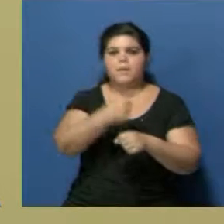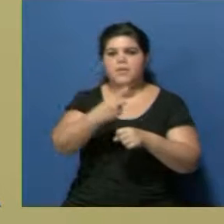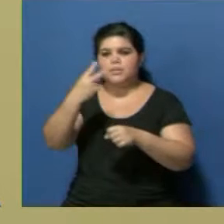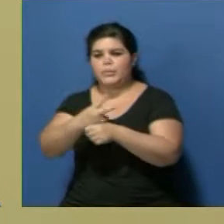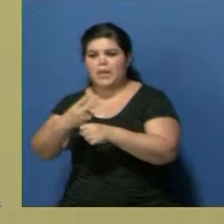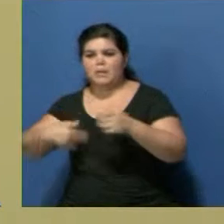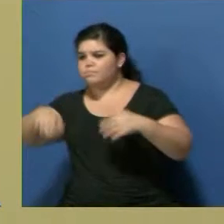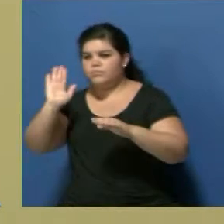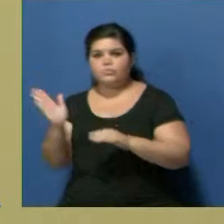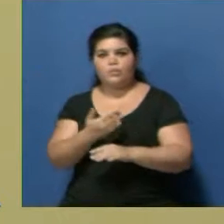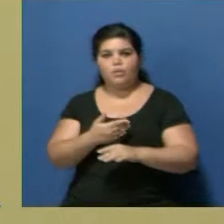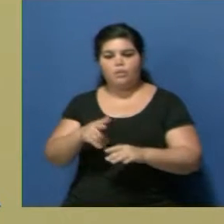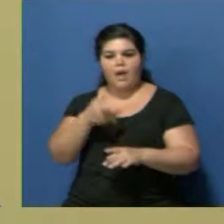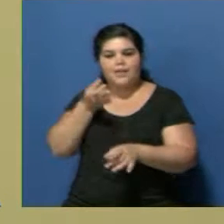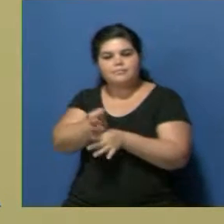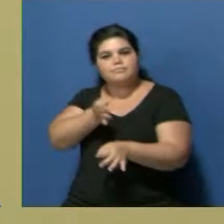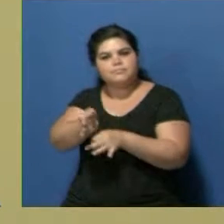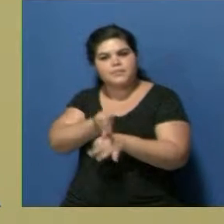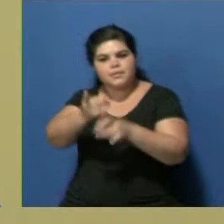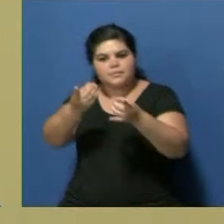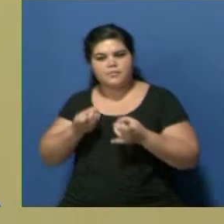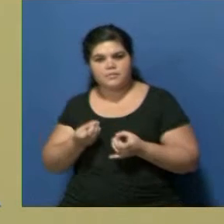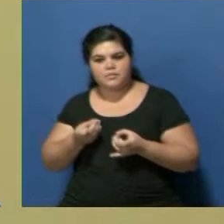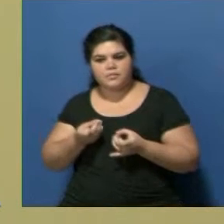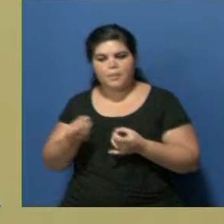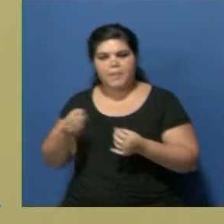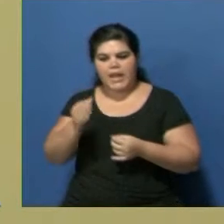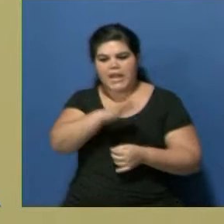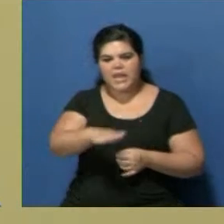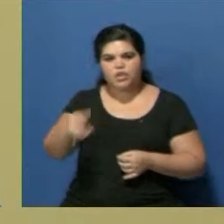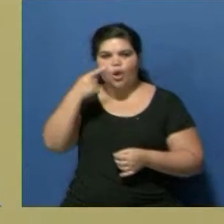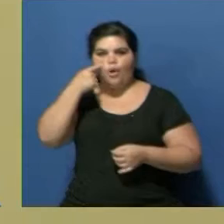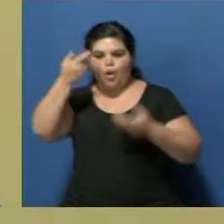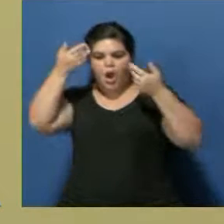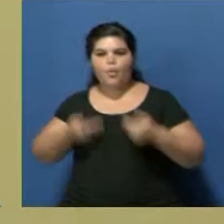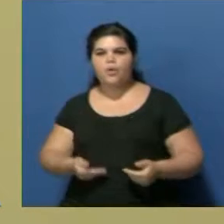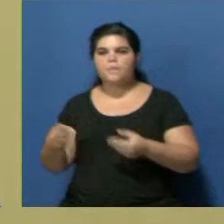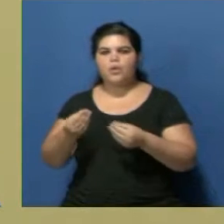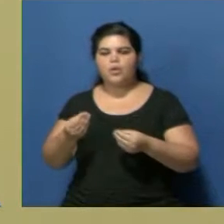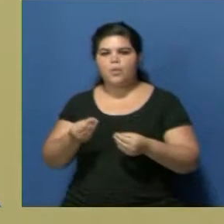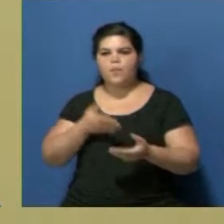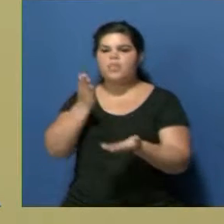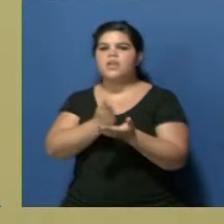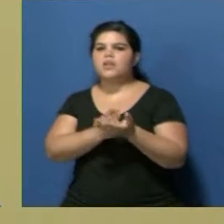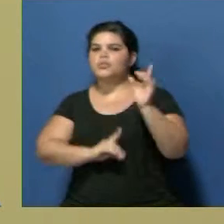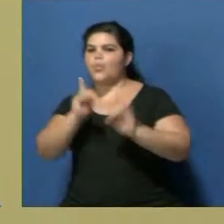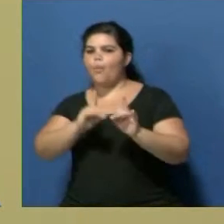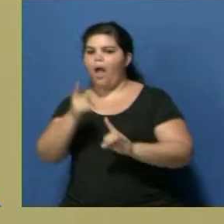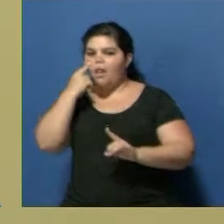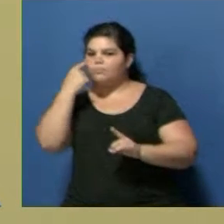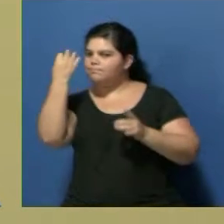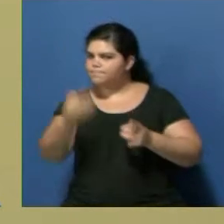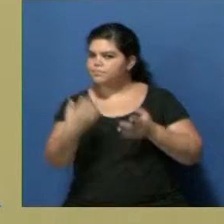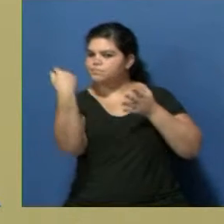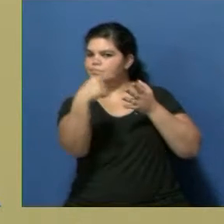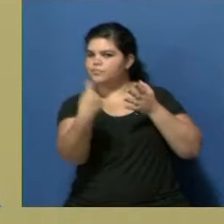que eso es un gran aporte. Que ese chico sepa y conozca su cuerpo y sepa cuáles son sus derechos como niño. Claro. Que eso